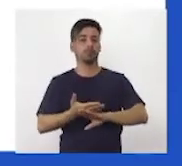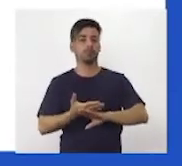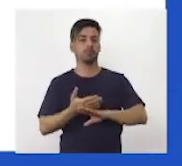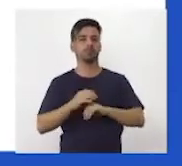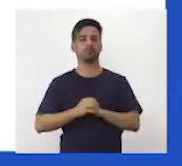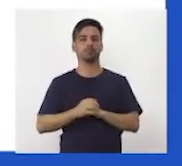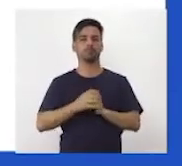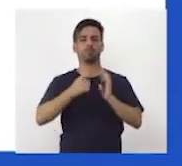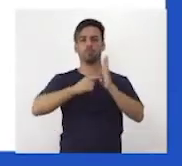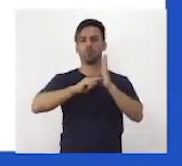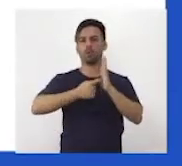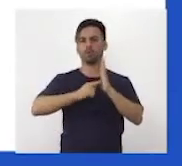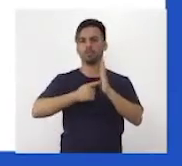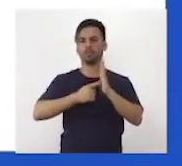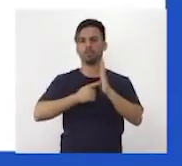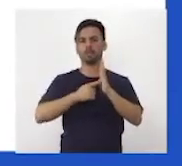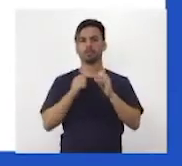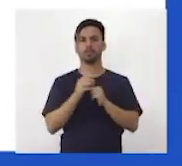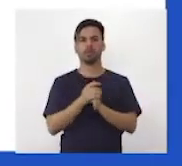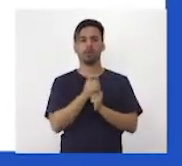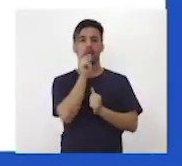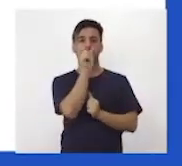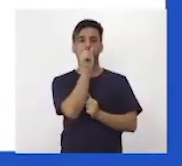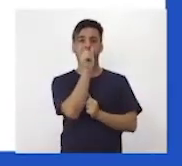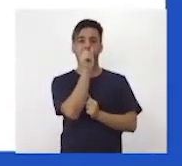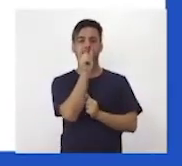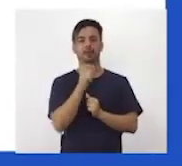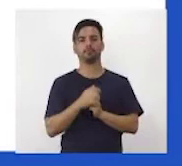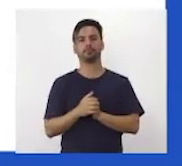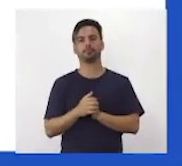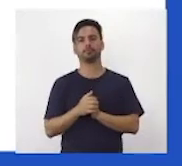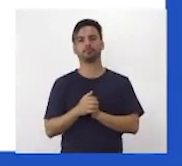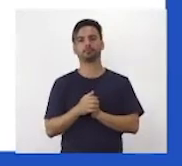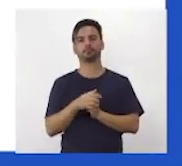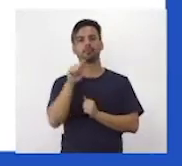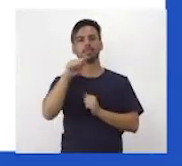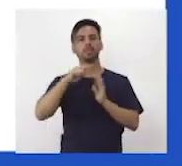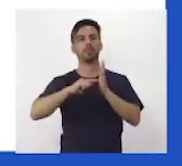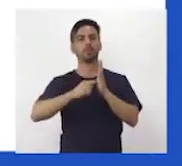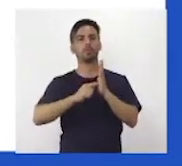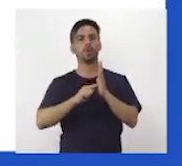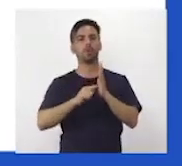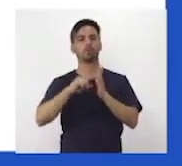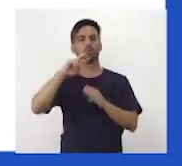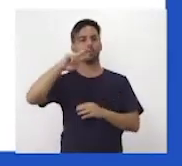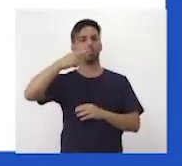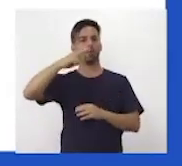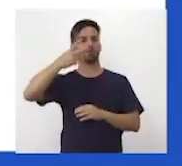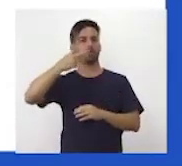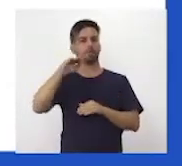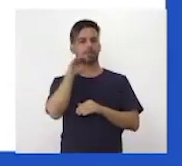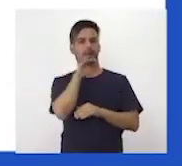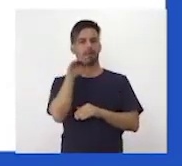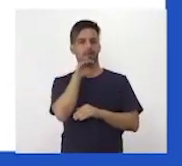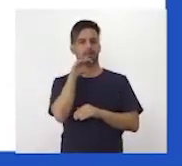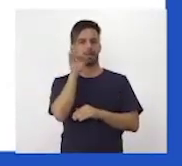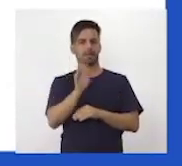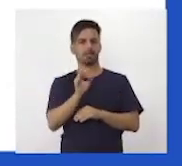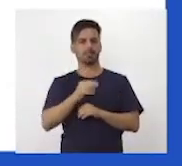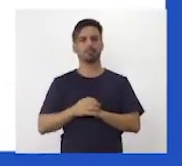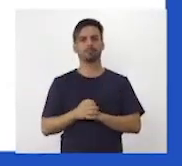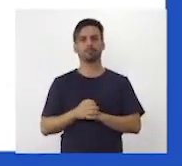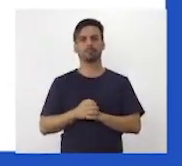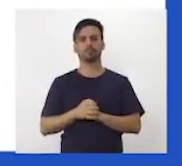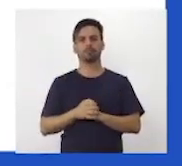cuenta luego la multiplicación de la parte literal, el producto de potencias de igual